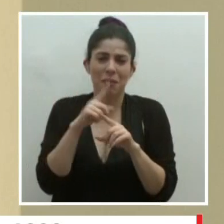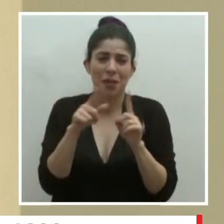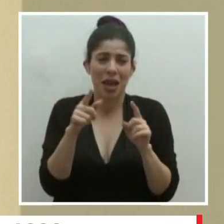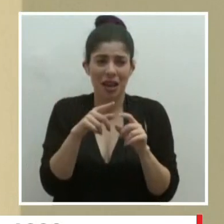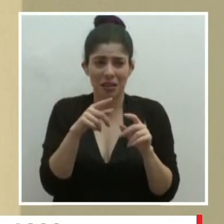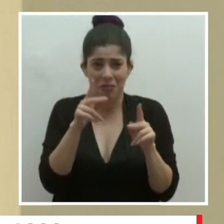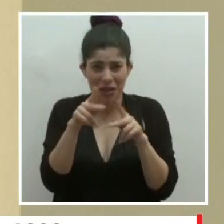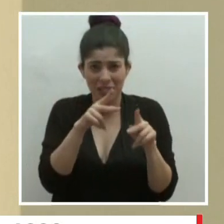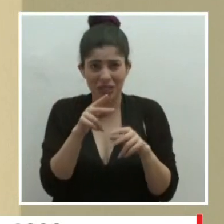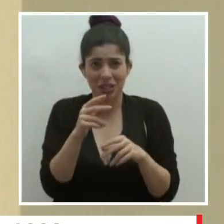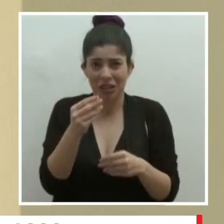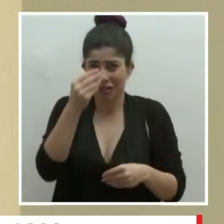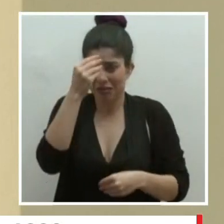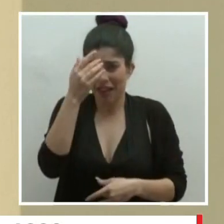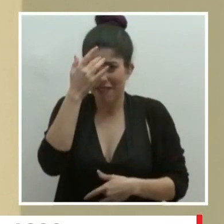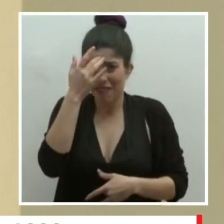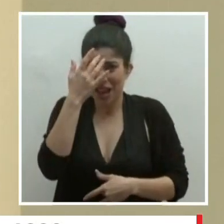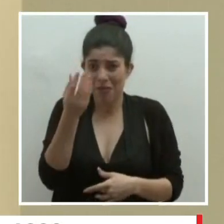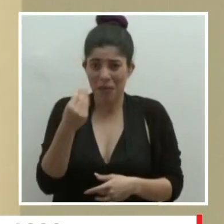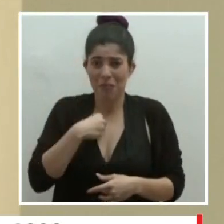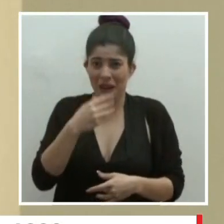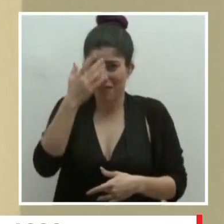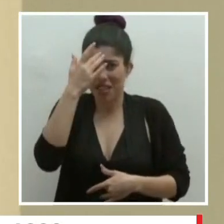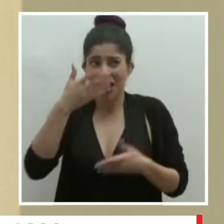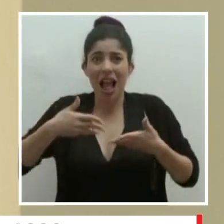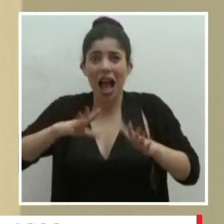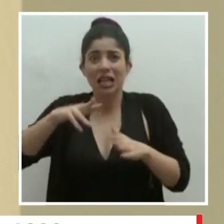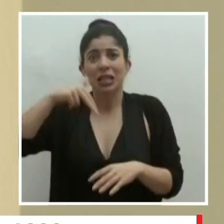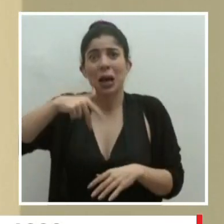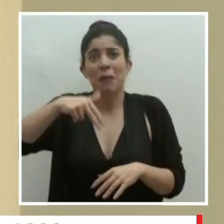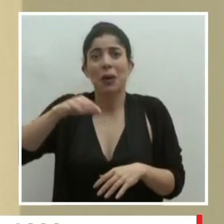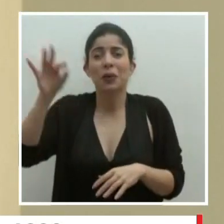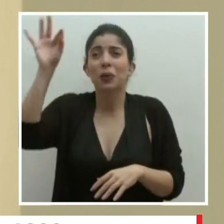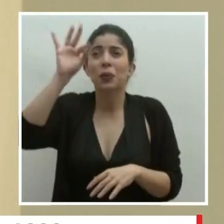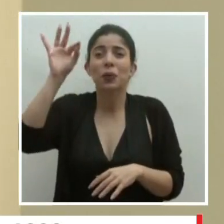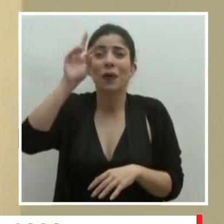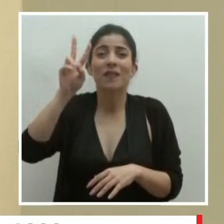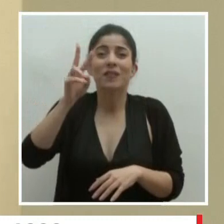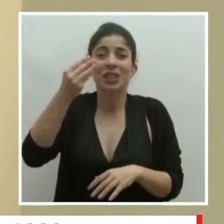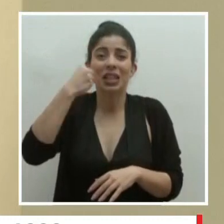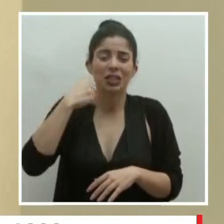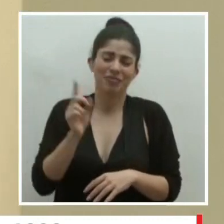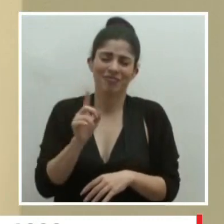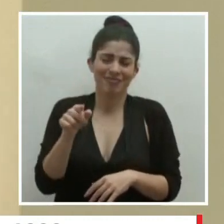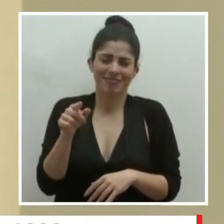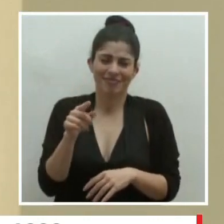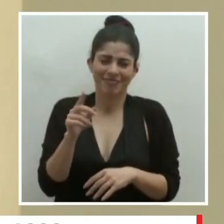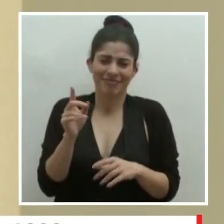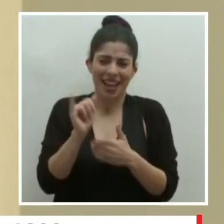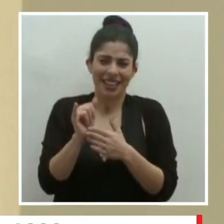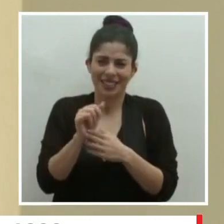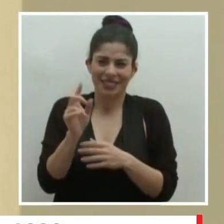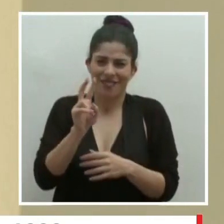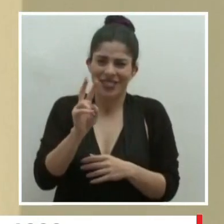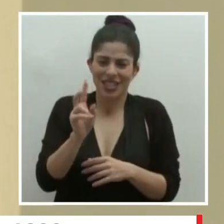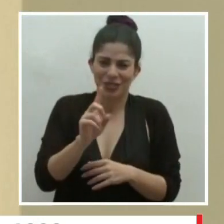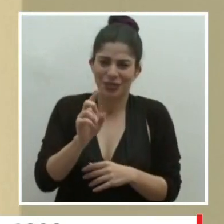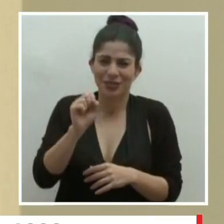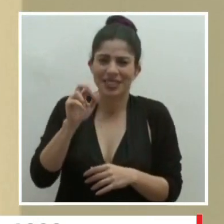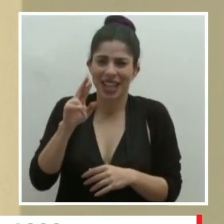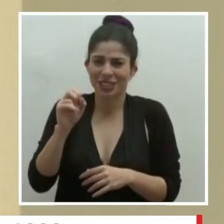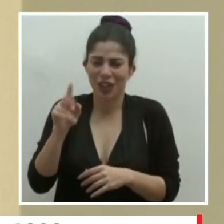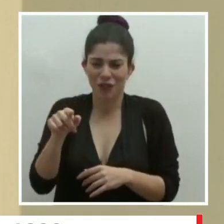de poder infectarse porque va en la calle y que de repente llegó, ¿verdad?, una partícula viral y se metió. Eso no tiene ningún sentido, así no se transmite el